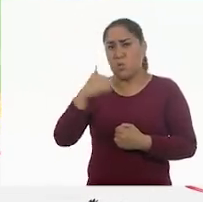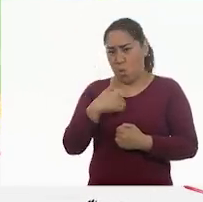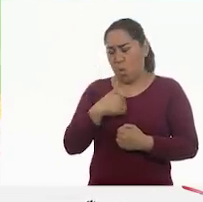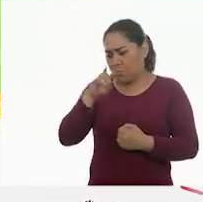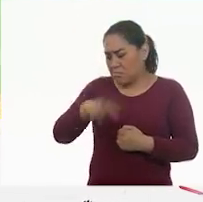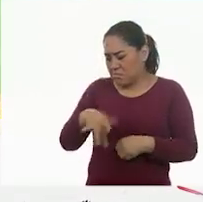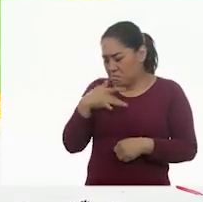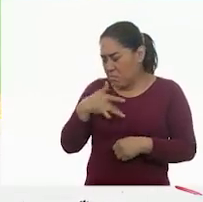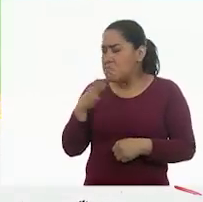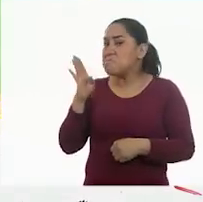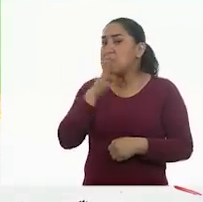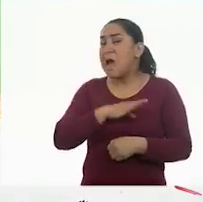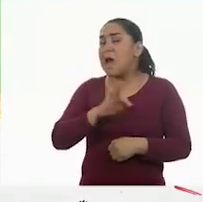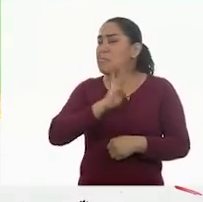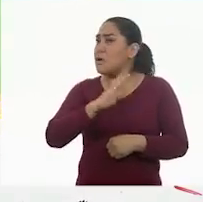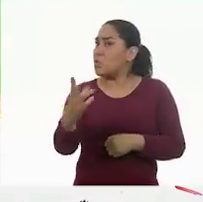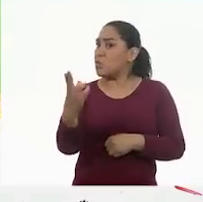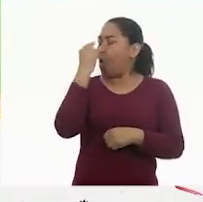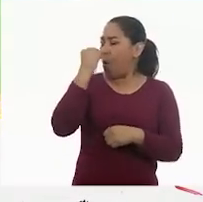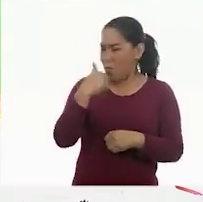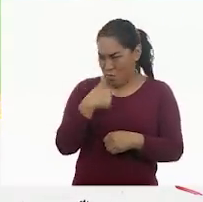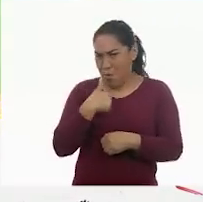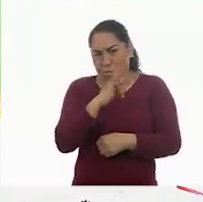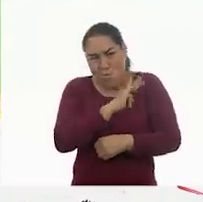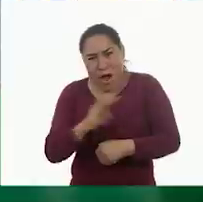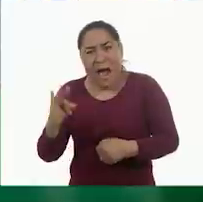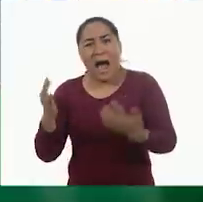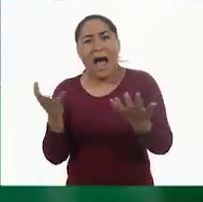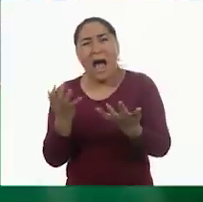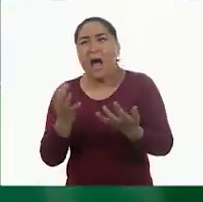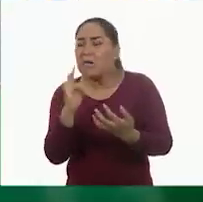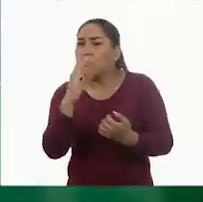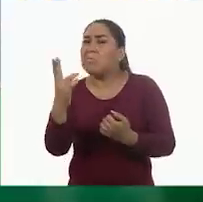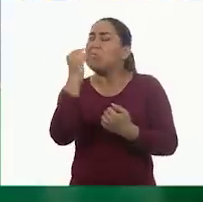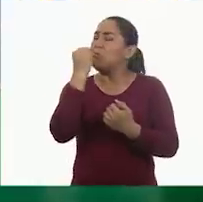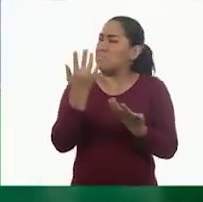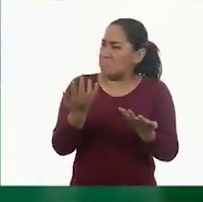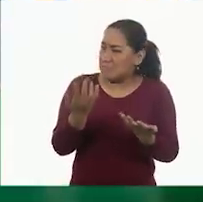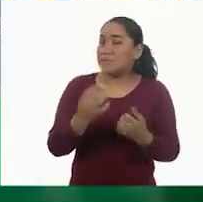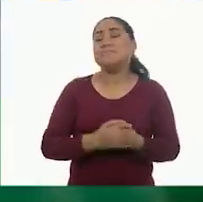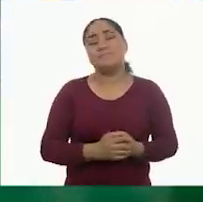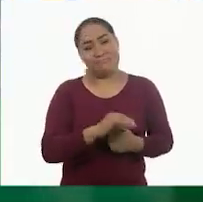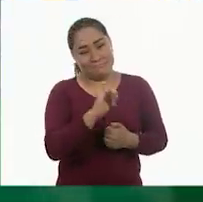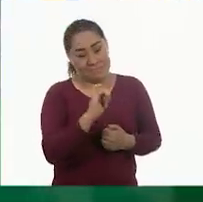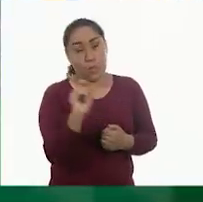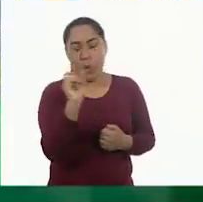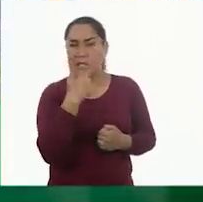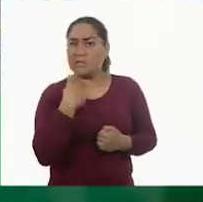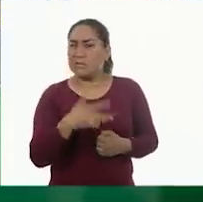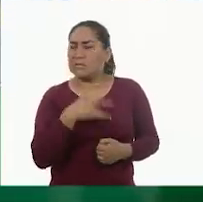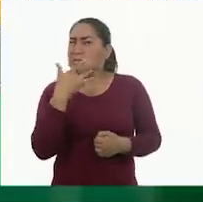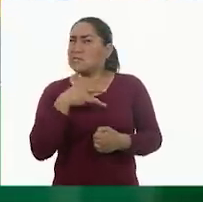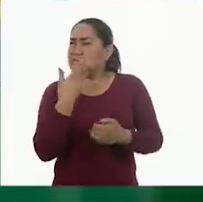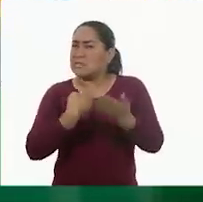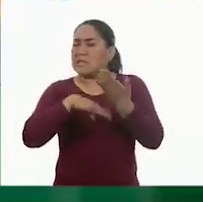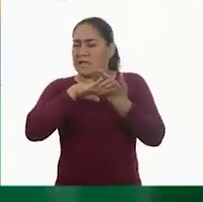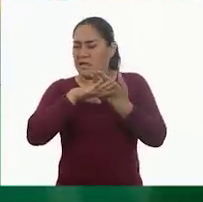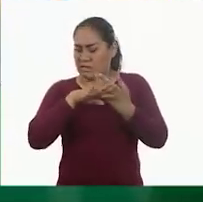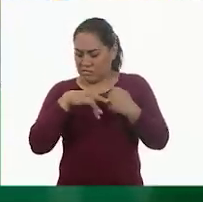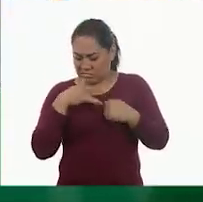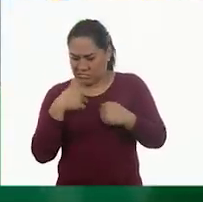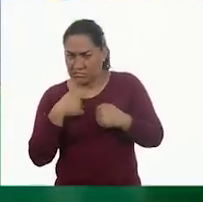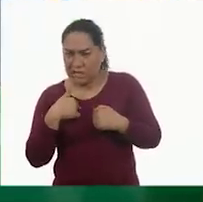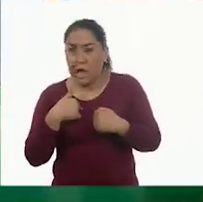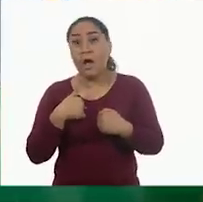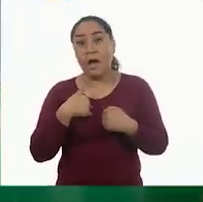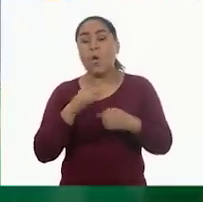que yo quería hacer y que creo que podía hacer. De alguna manera, el sentirnos afectados es una primera llamada de